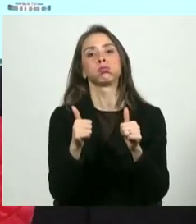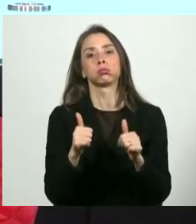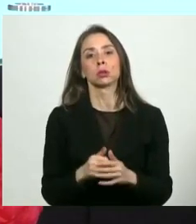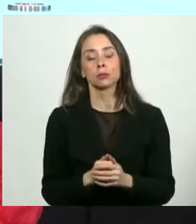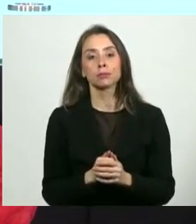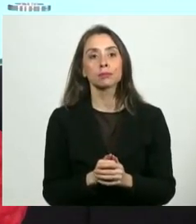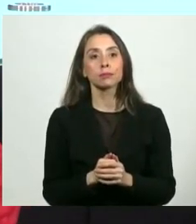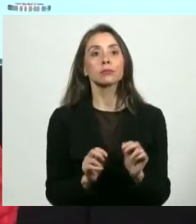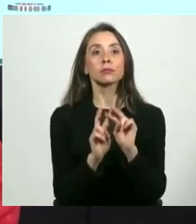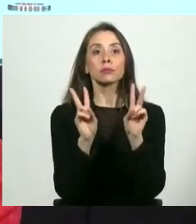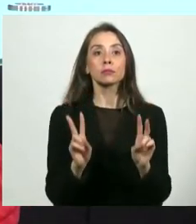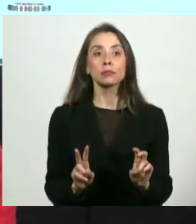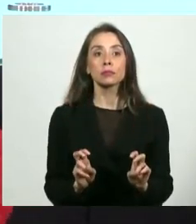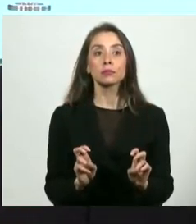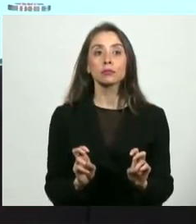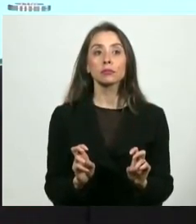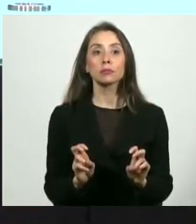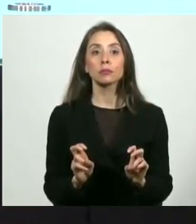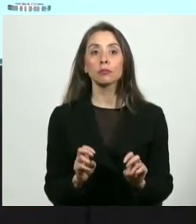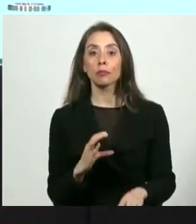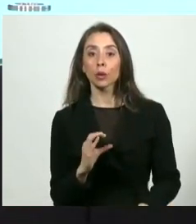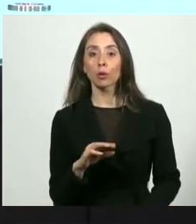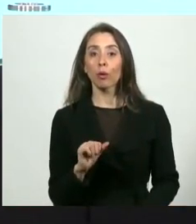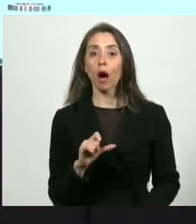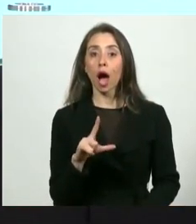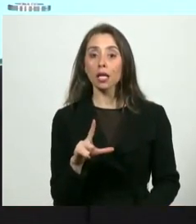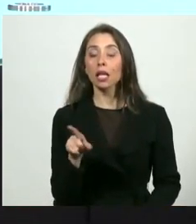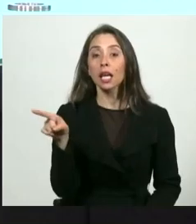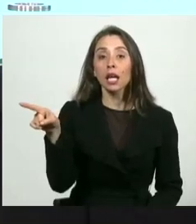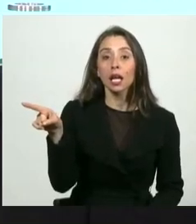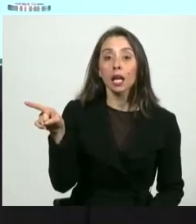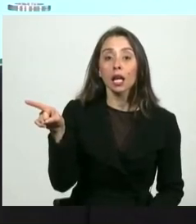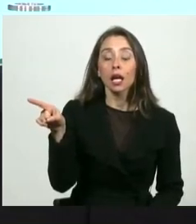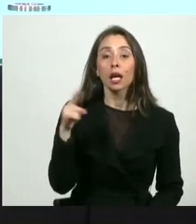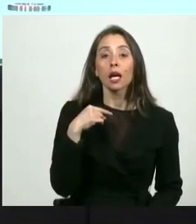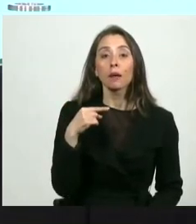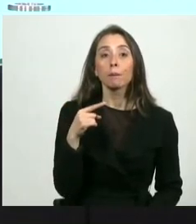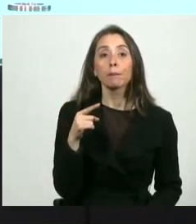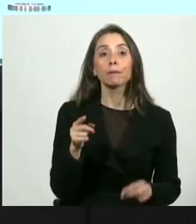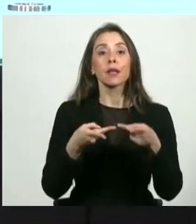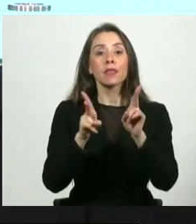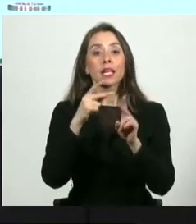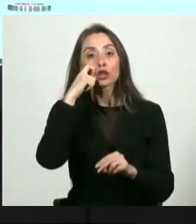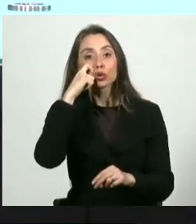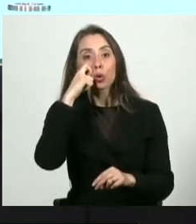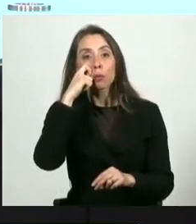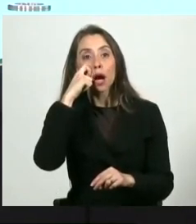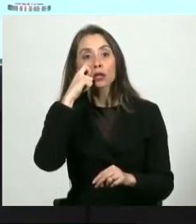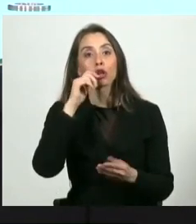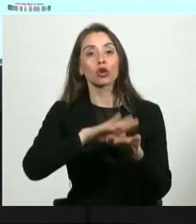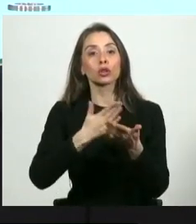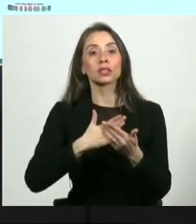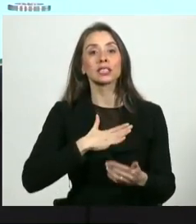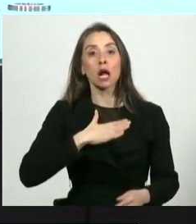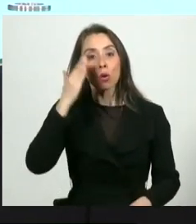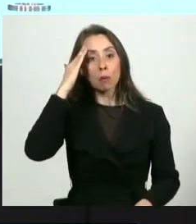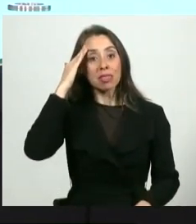Por acá el tema de Coanil, sí, y de derechos humanos respecto a salud mental, creo